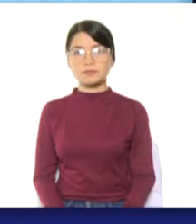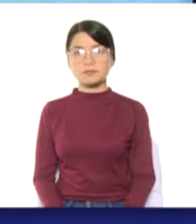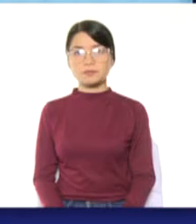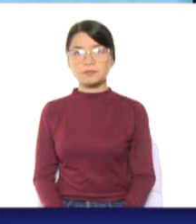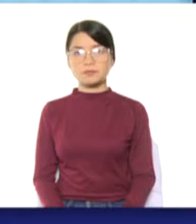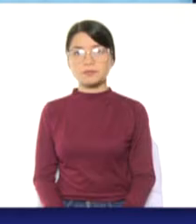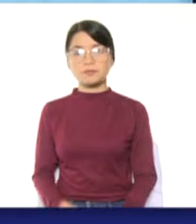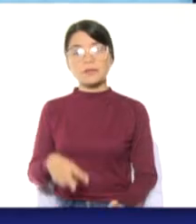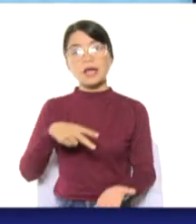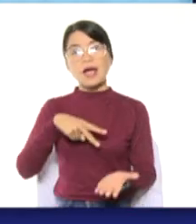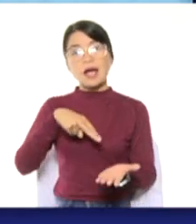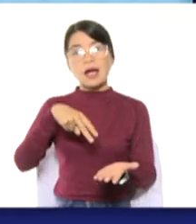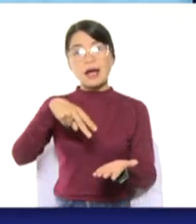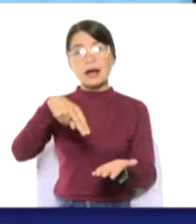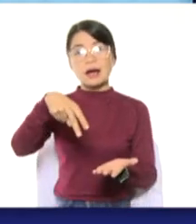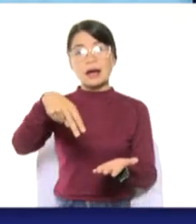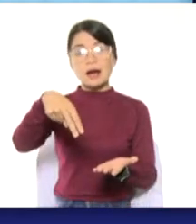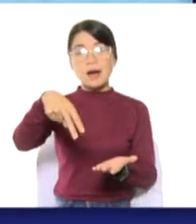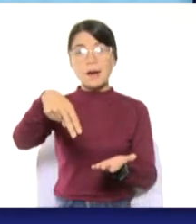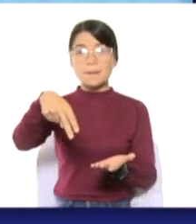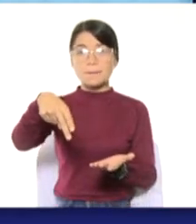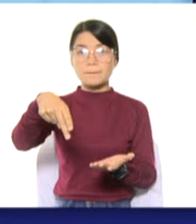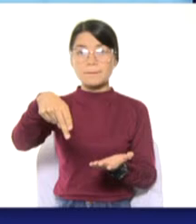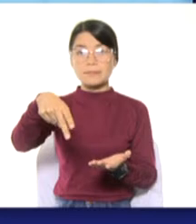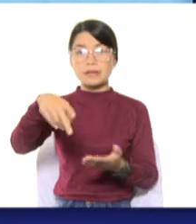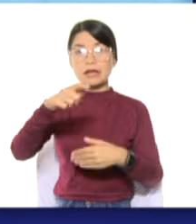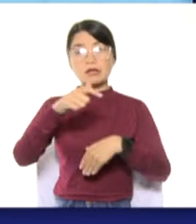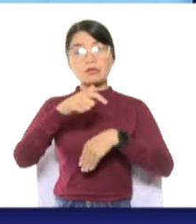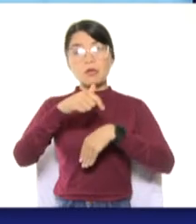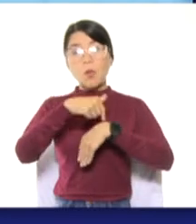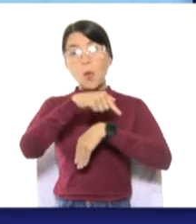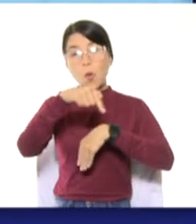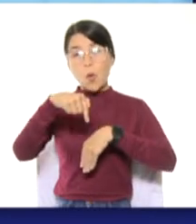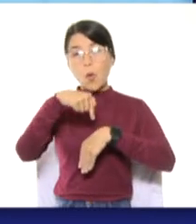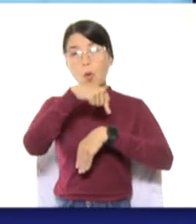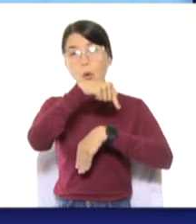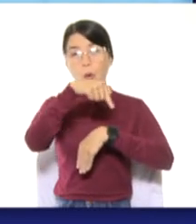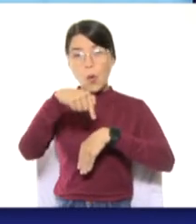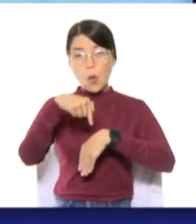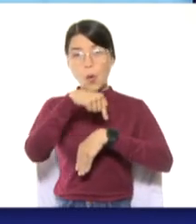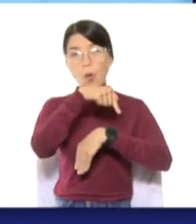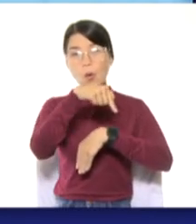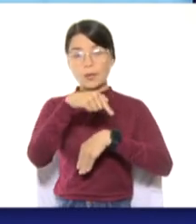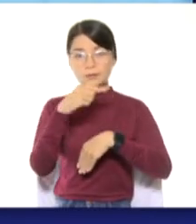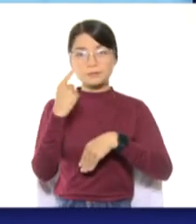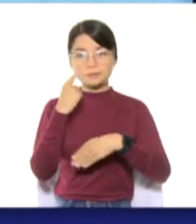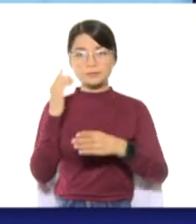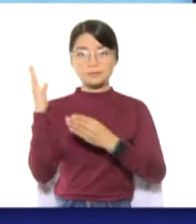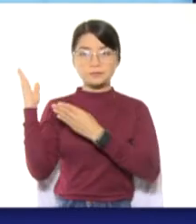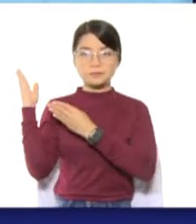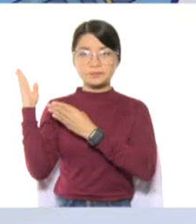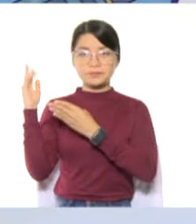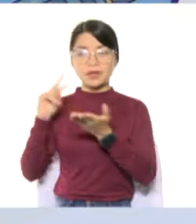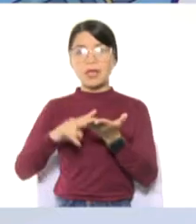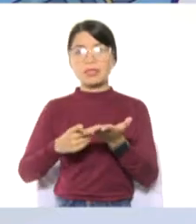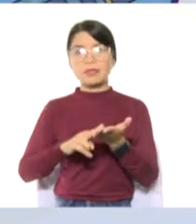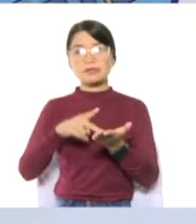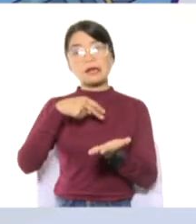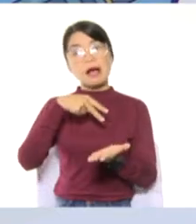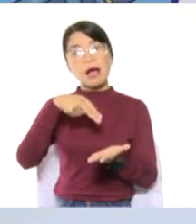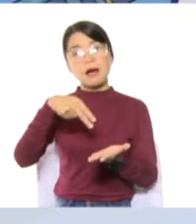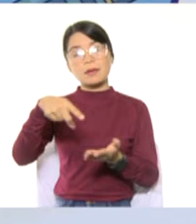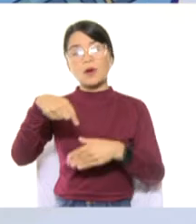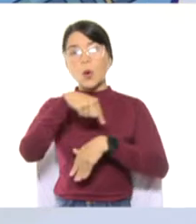par de horas o durante un par de horas. Utilizando la palabra for, entonces estamos hablando, haciendo referencia a que